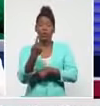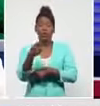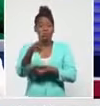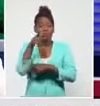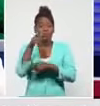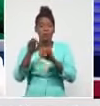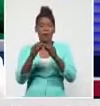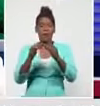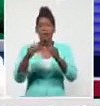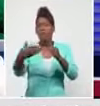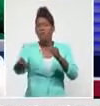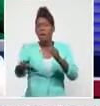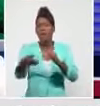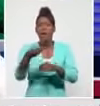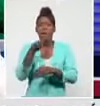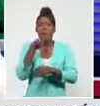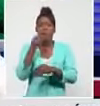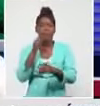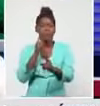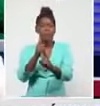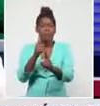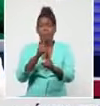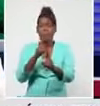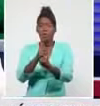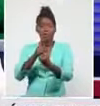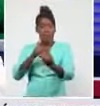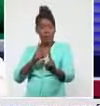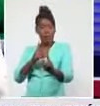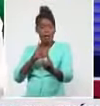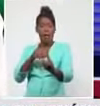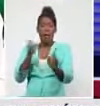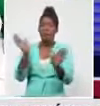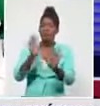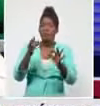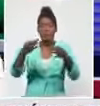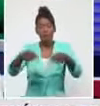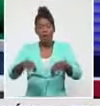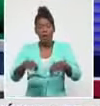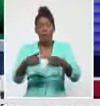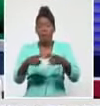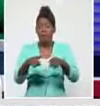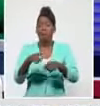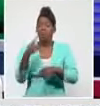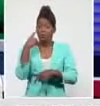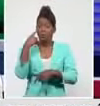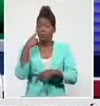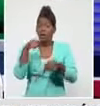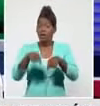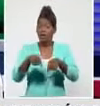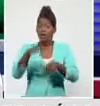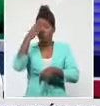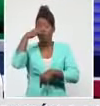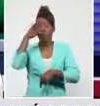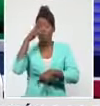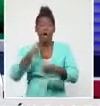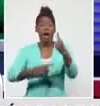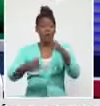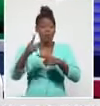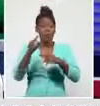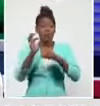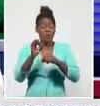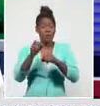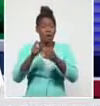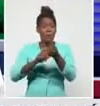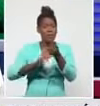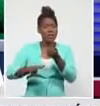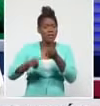estas acciones. Nos pueden pasar situaciones como la que nos pasó en Santiago y nos ha pasado en otros lugares. Y sin embargo, ustedes ven que